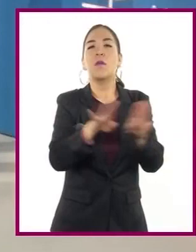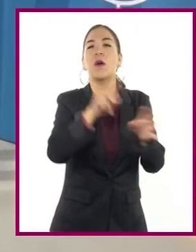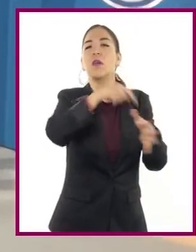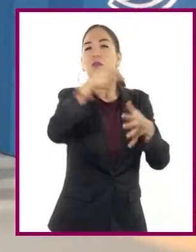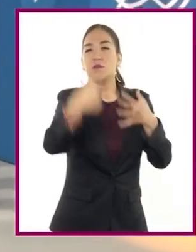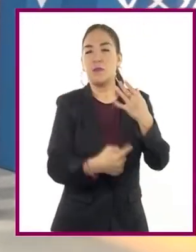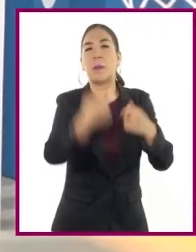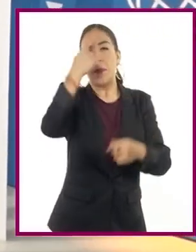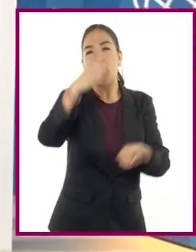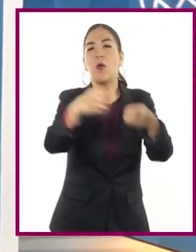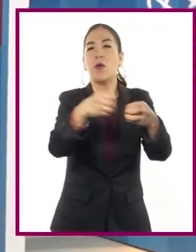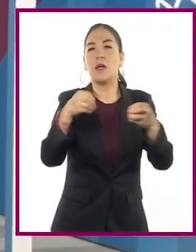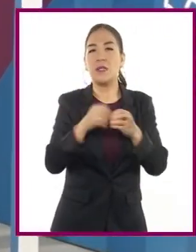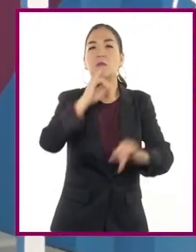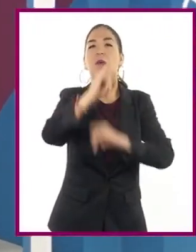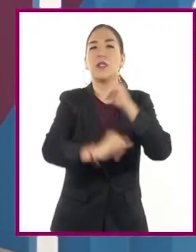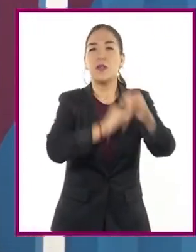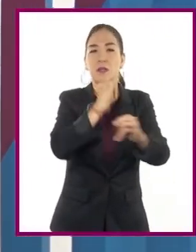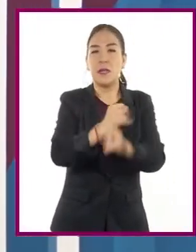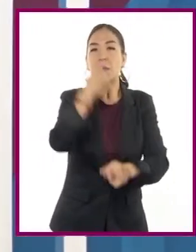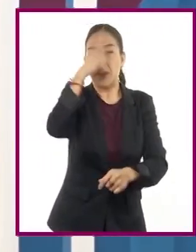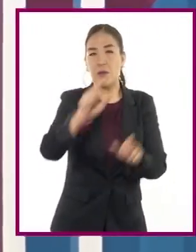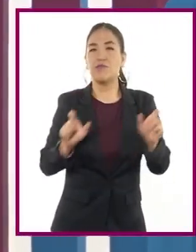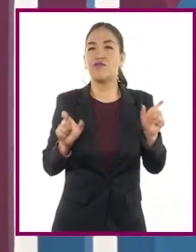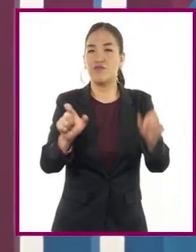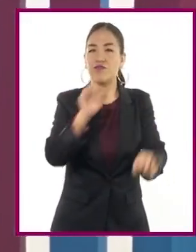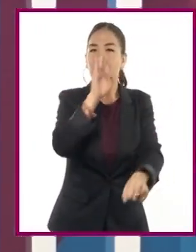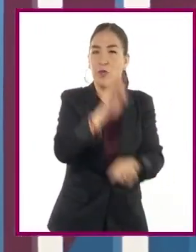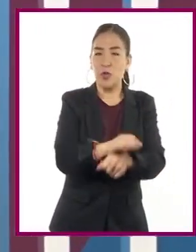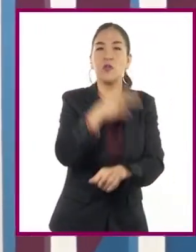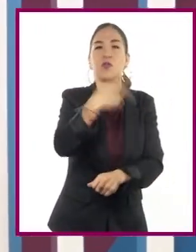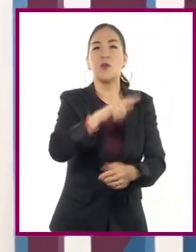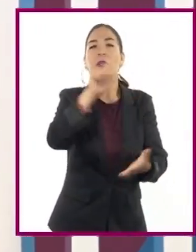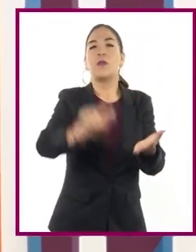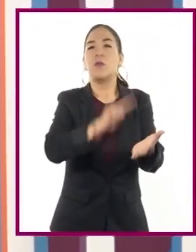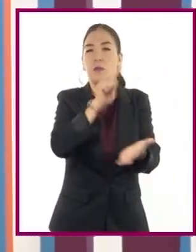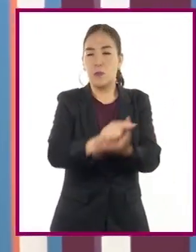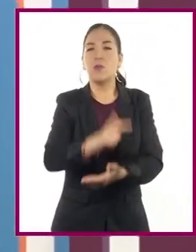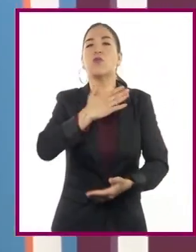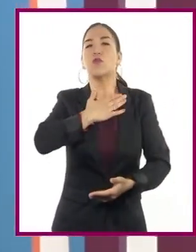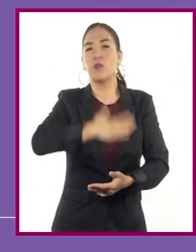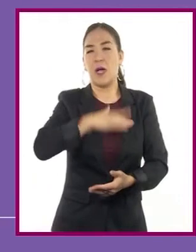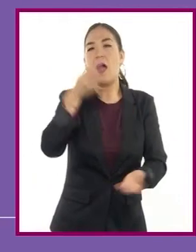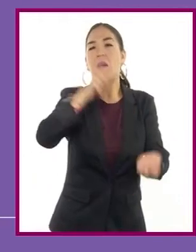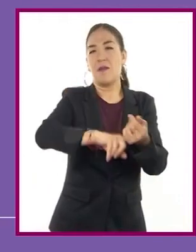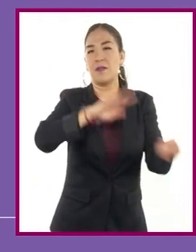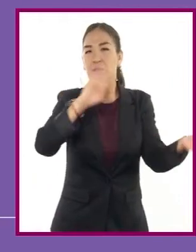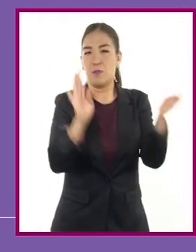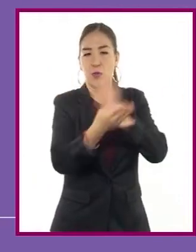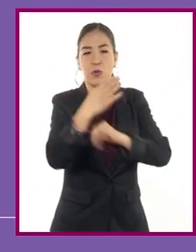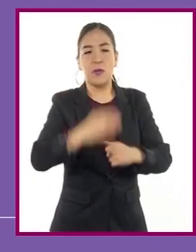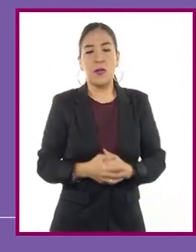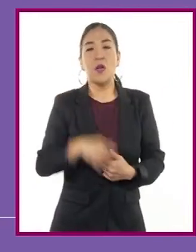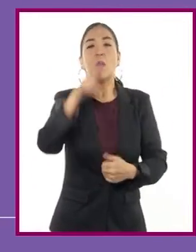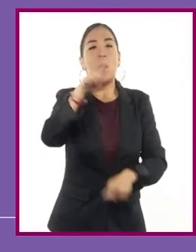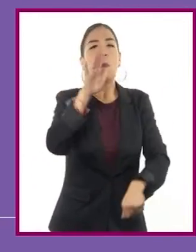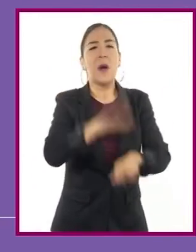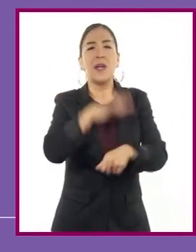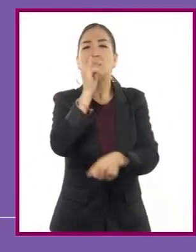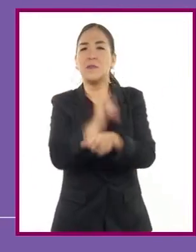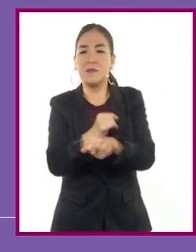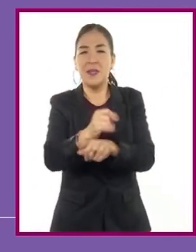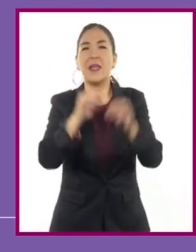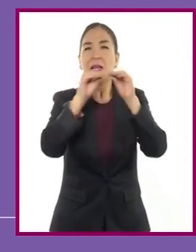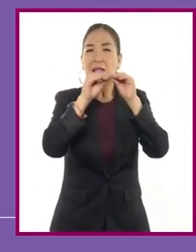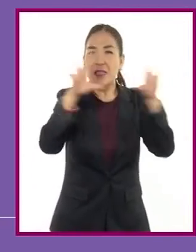y organismos internacionales que protegen la justicia y la legalidad en el mundo. Para ampliar la información que